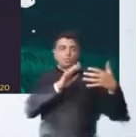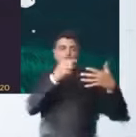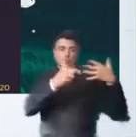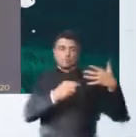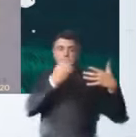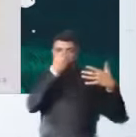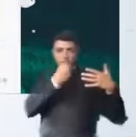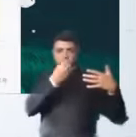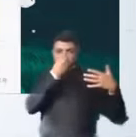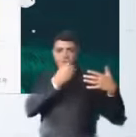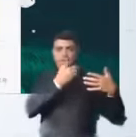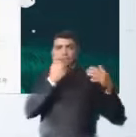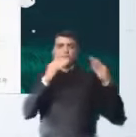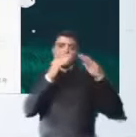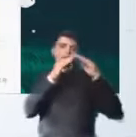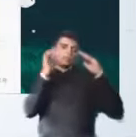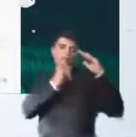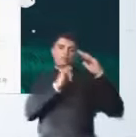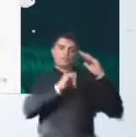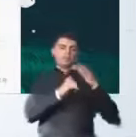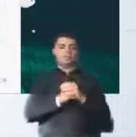¿Listo?